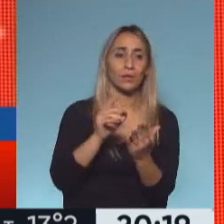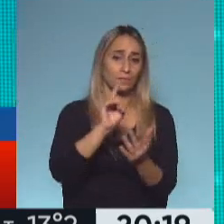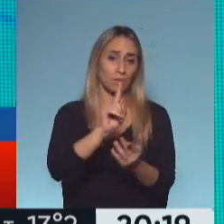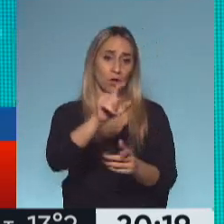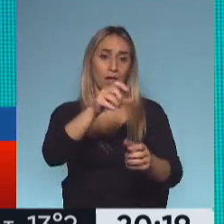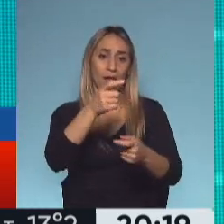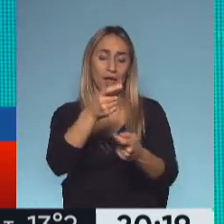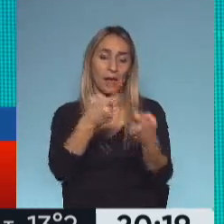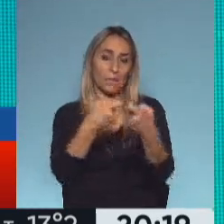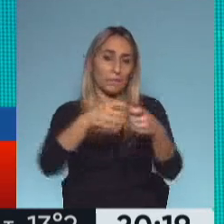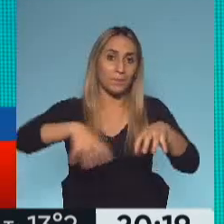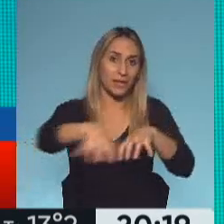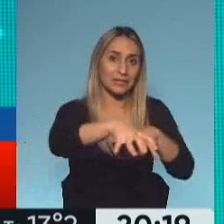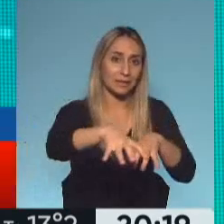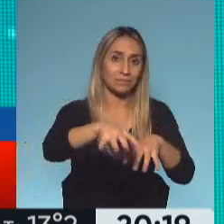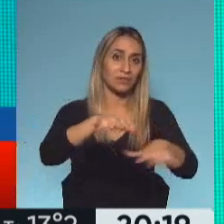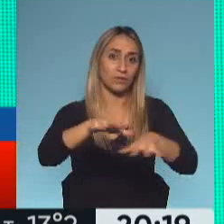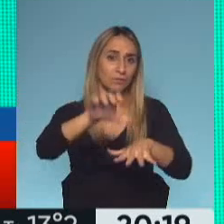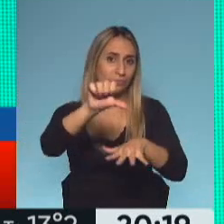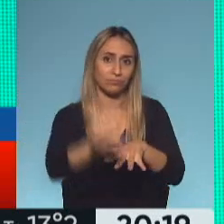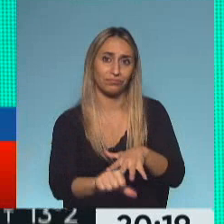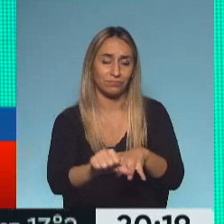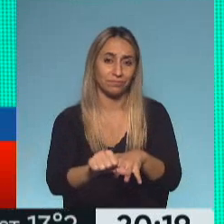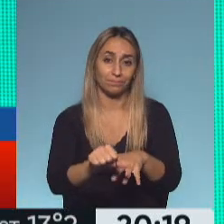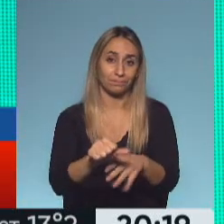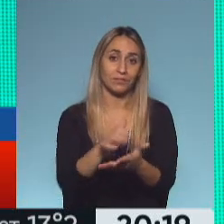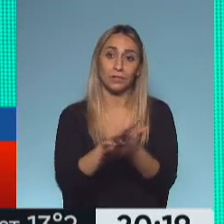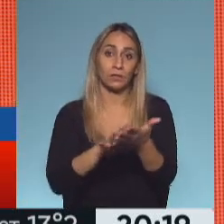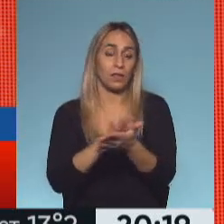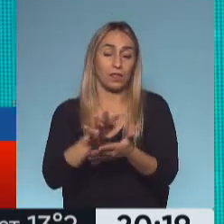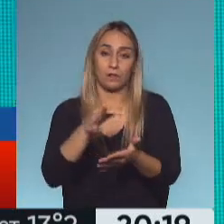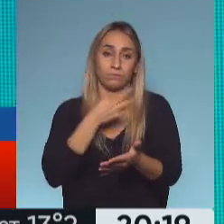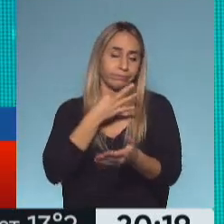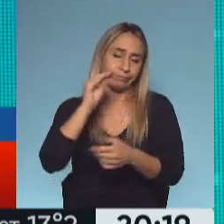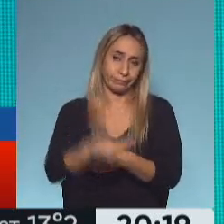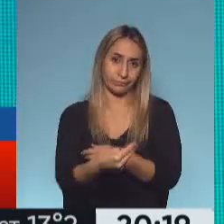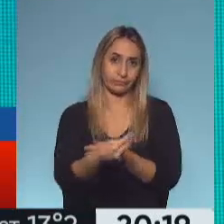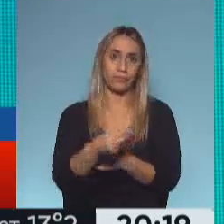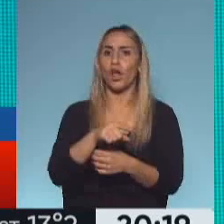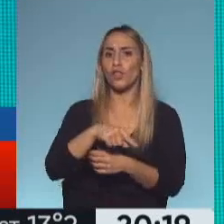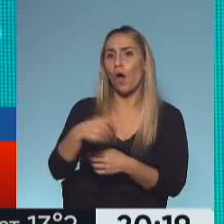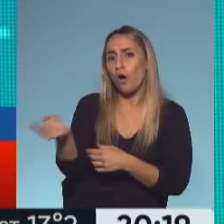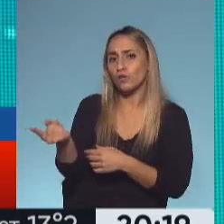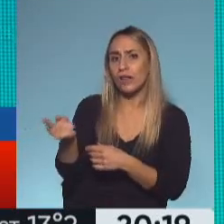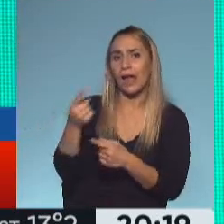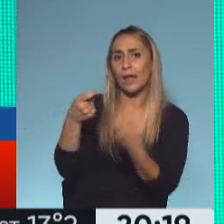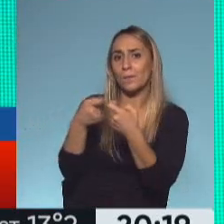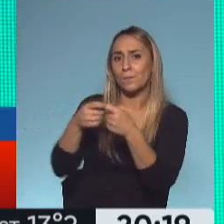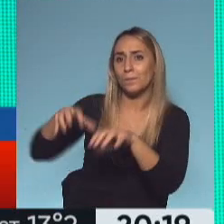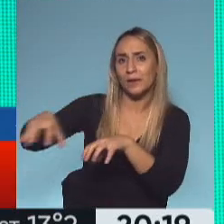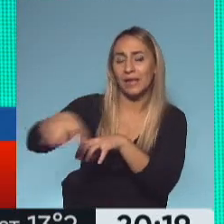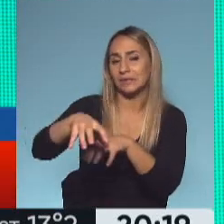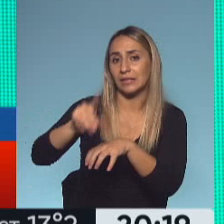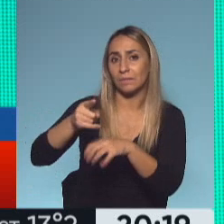han podido sobrellevar la crisis, sino de otro tema que ha tenido gran repercusión mediática, sino aquellas empresas que se